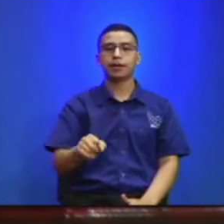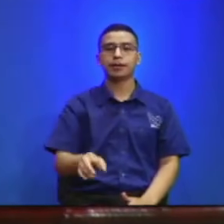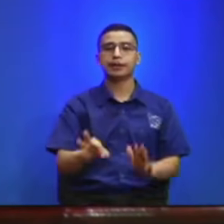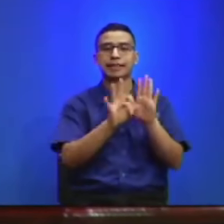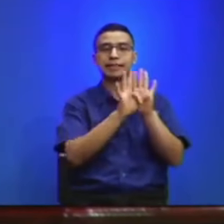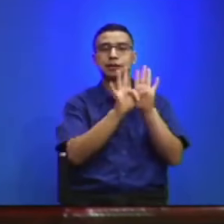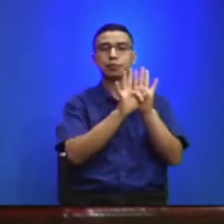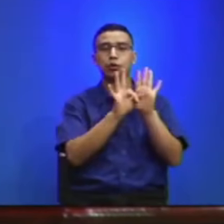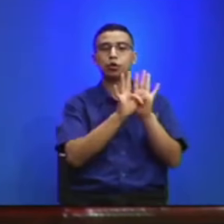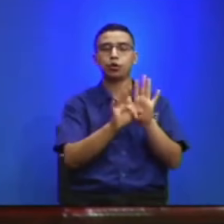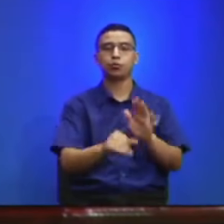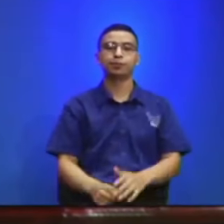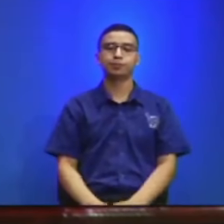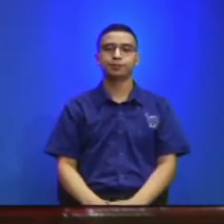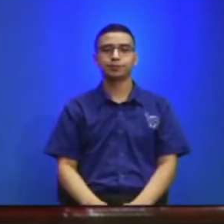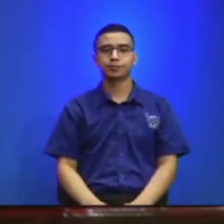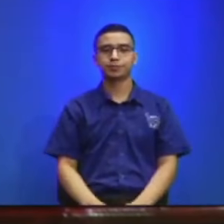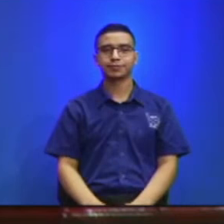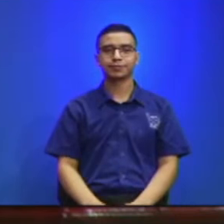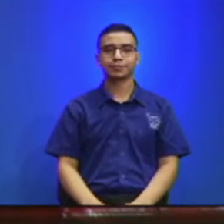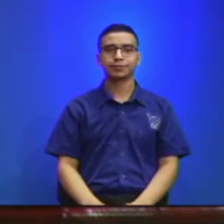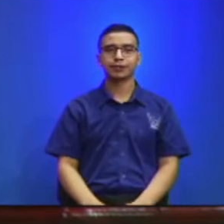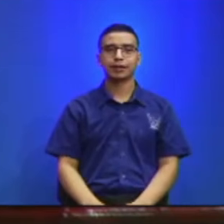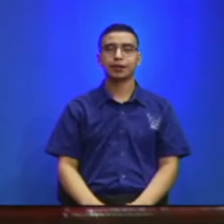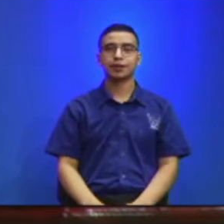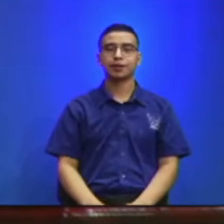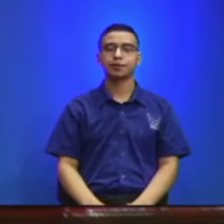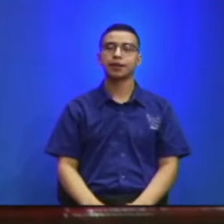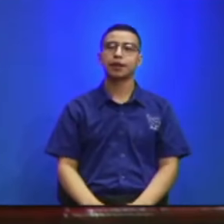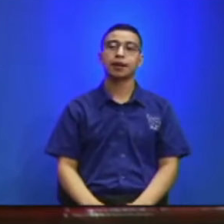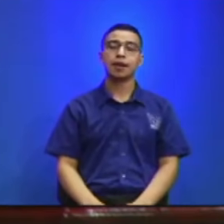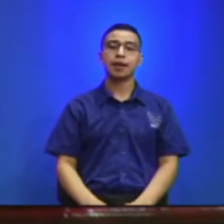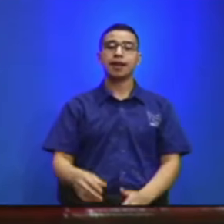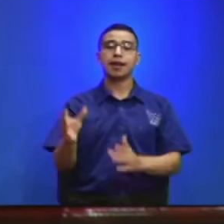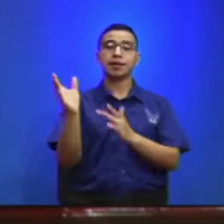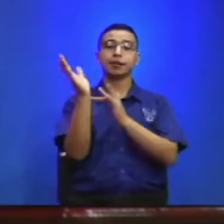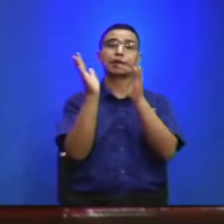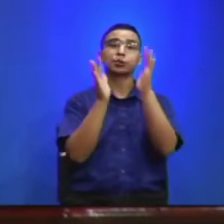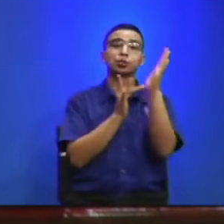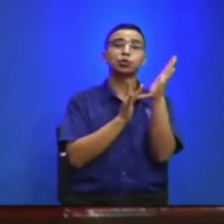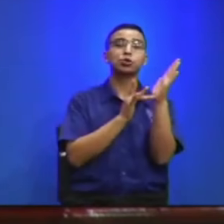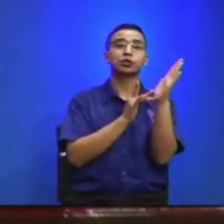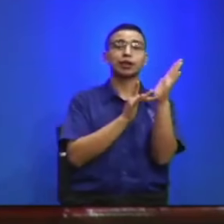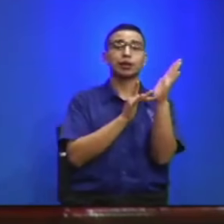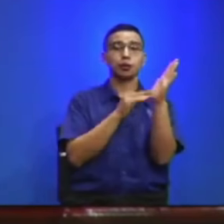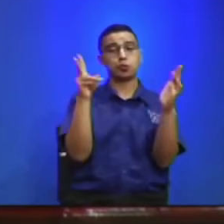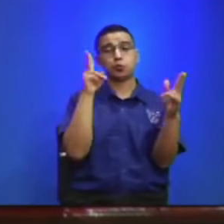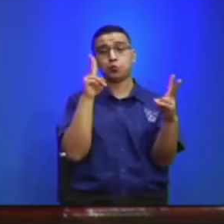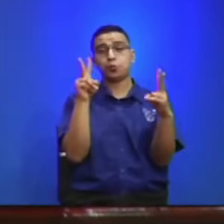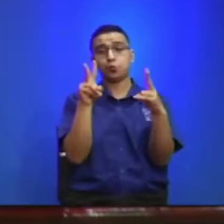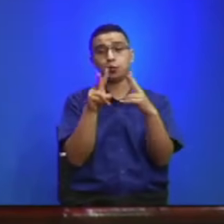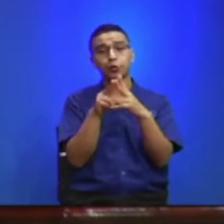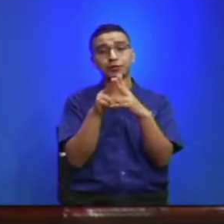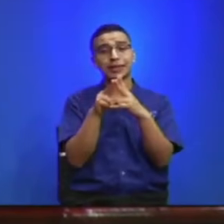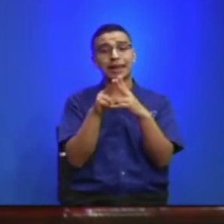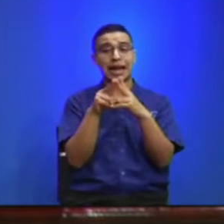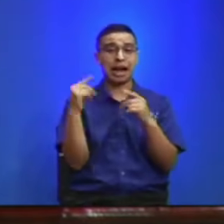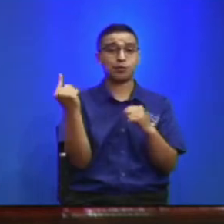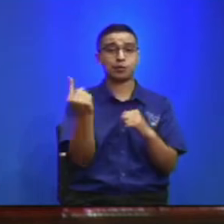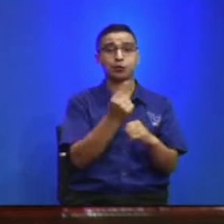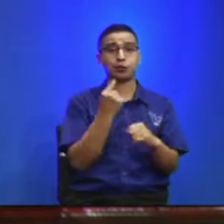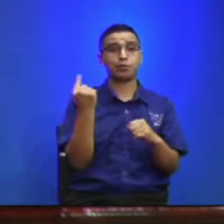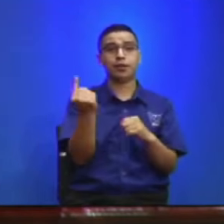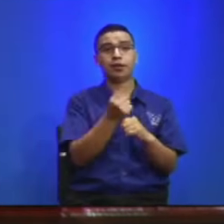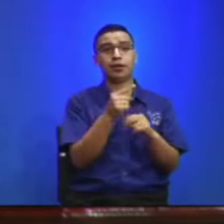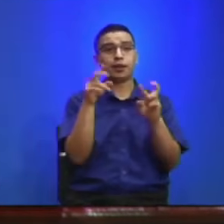mejor no se les desde antes cuando estabas debajo del higueras de antes que te llamará felipe te vi a